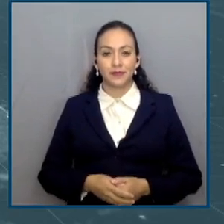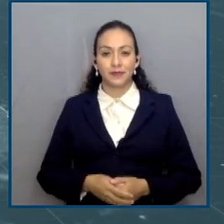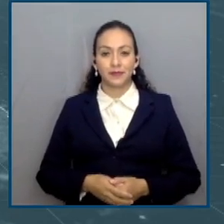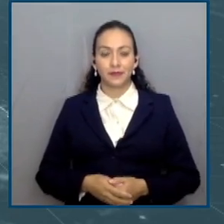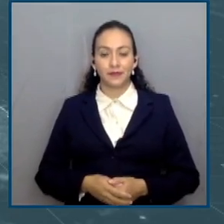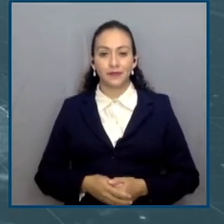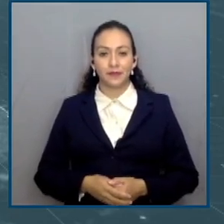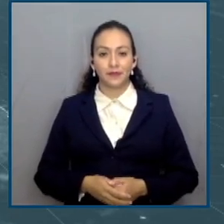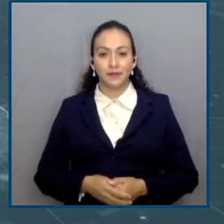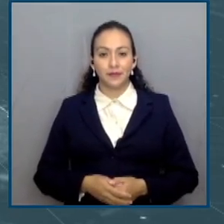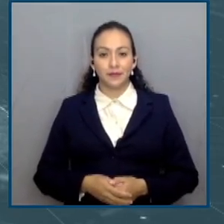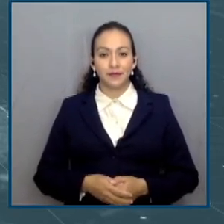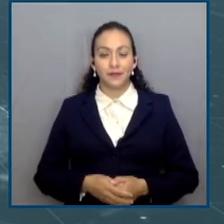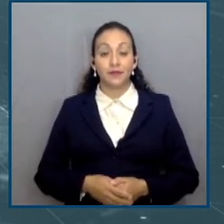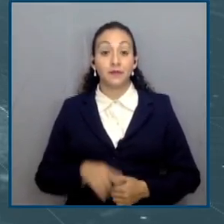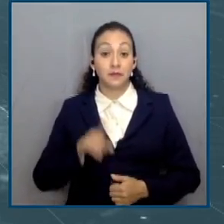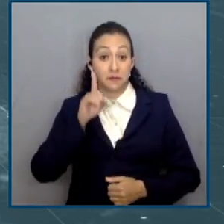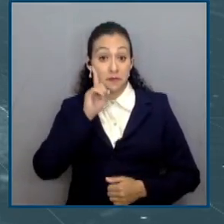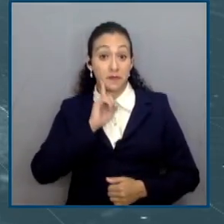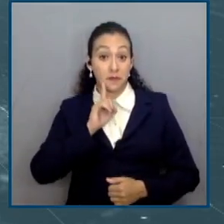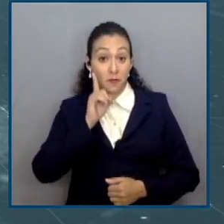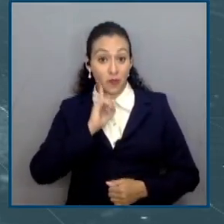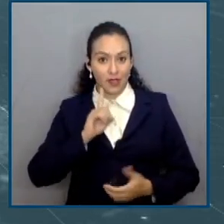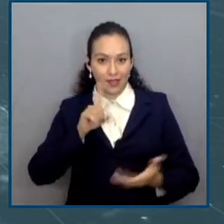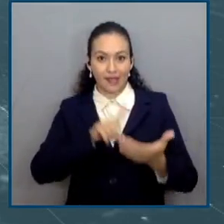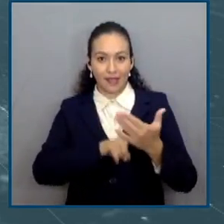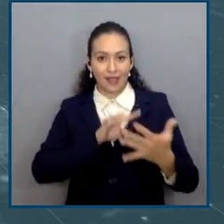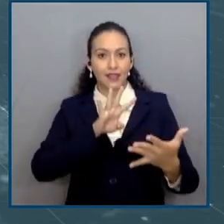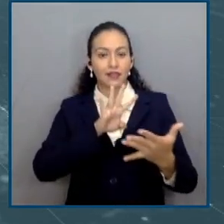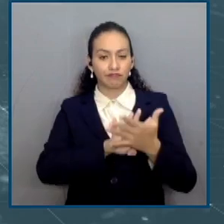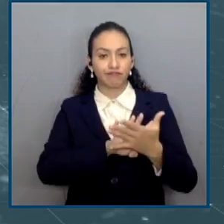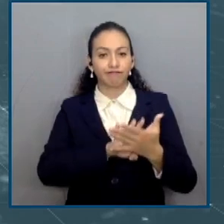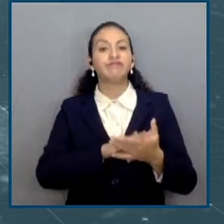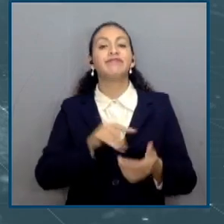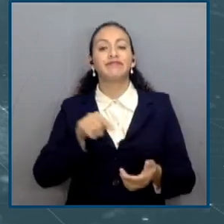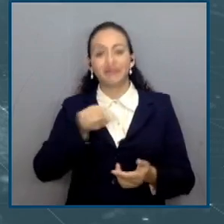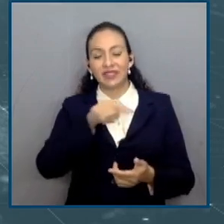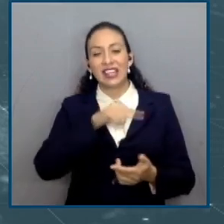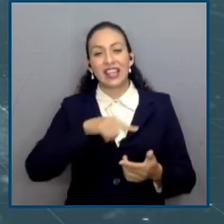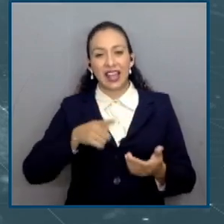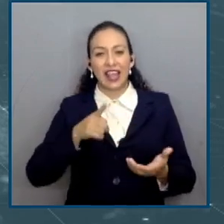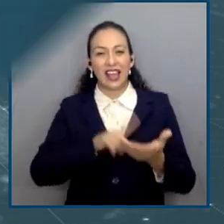Mujeres privadas de la libertad son víctimas de discriminación y tortura sexual.